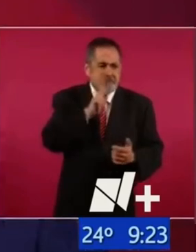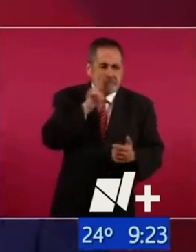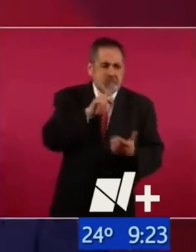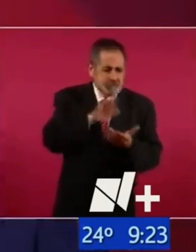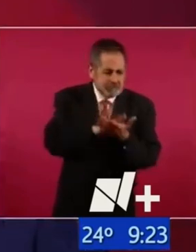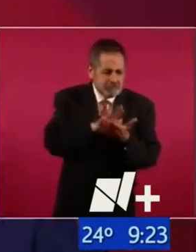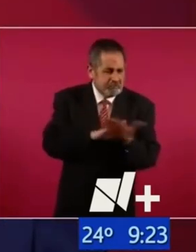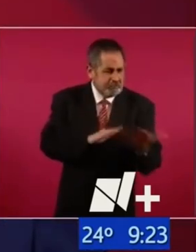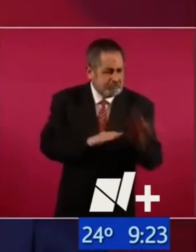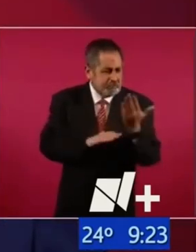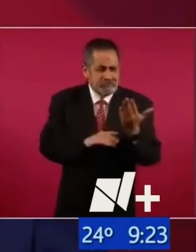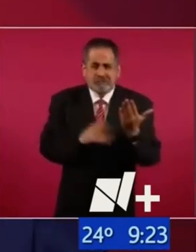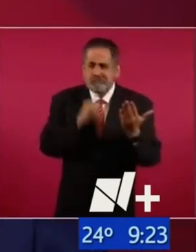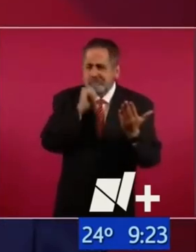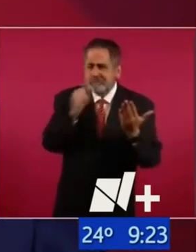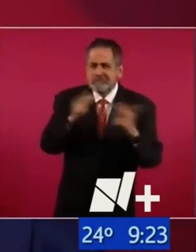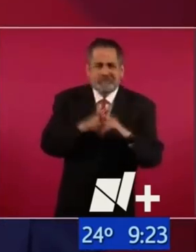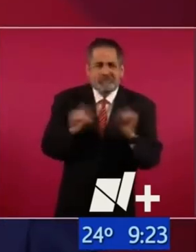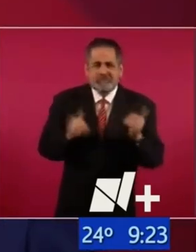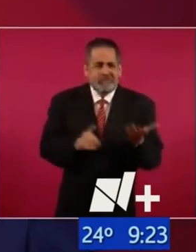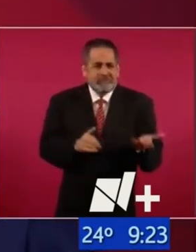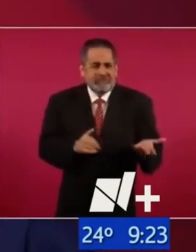pruebas